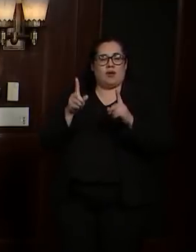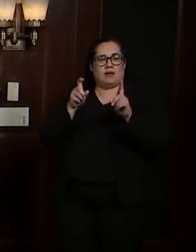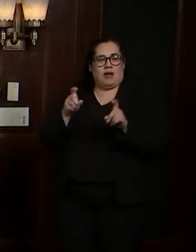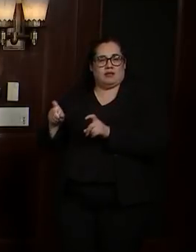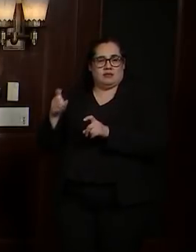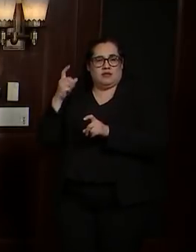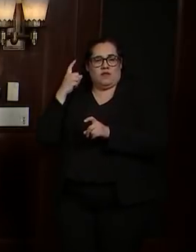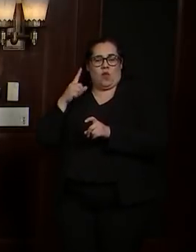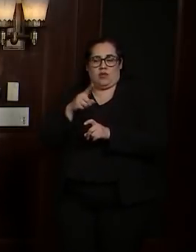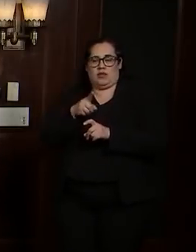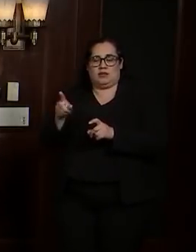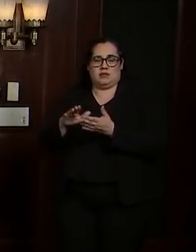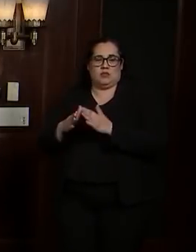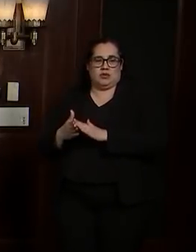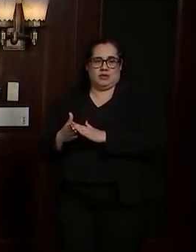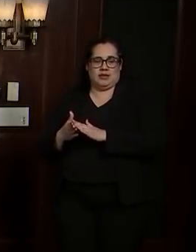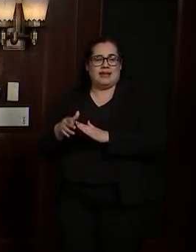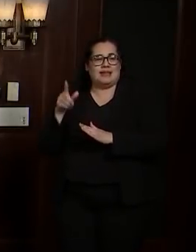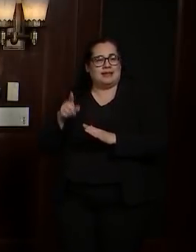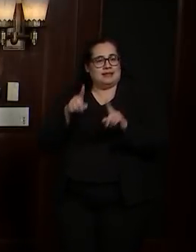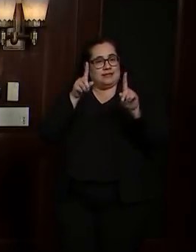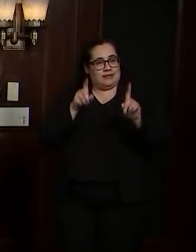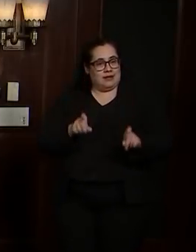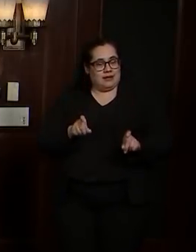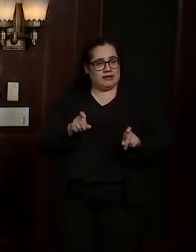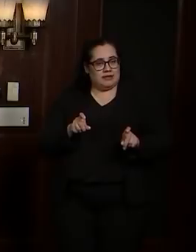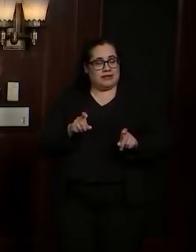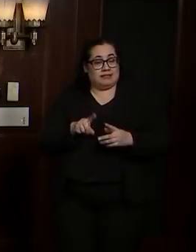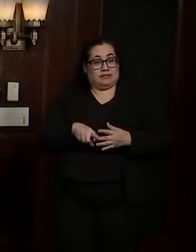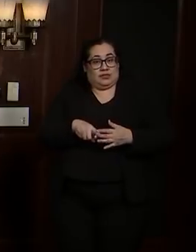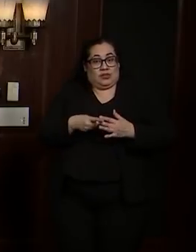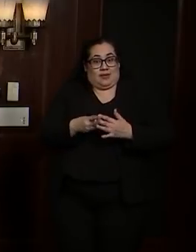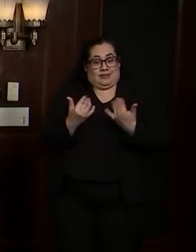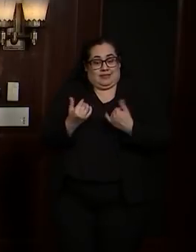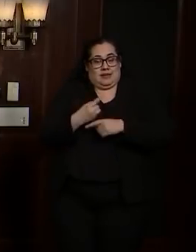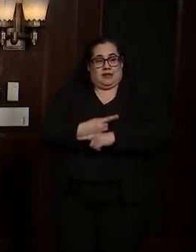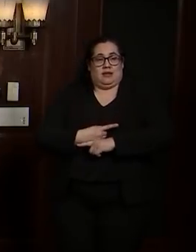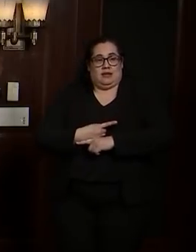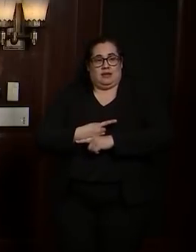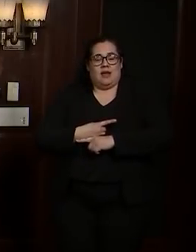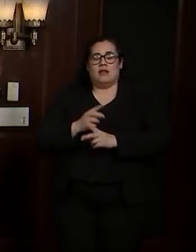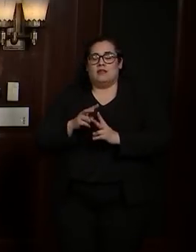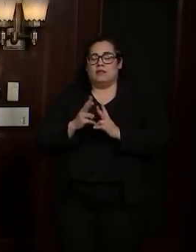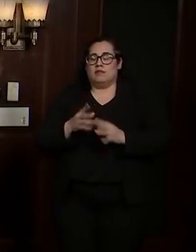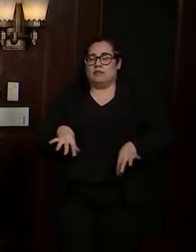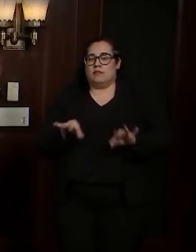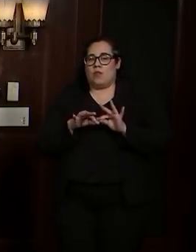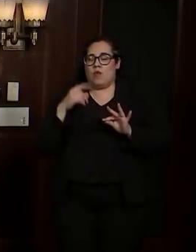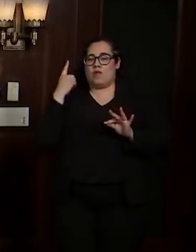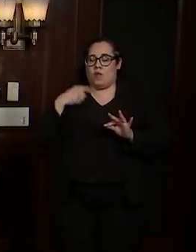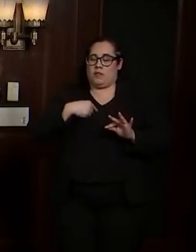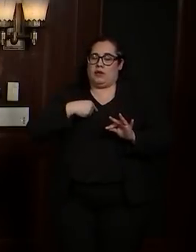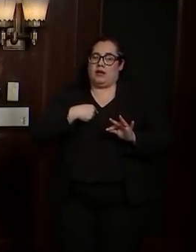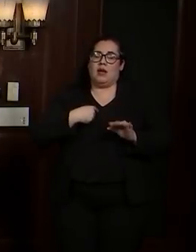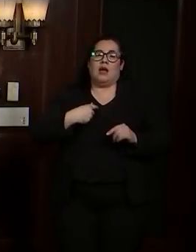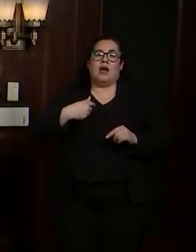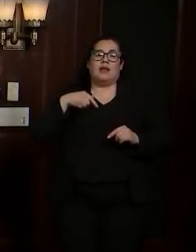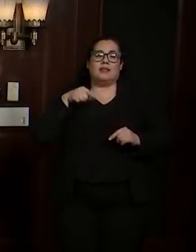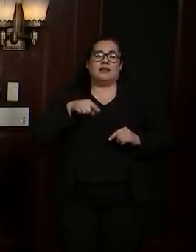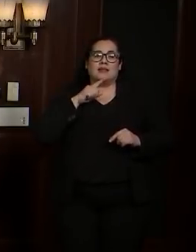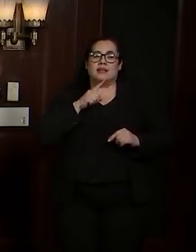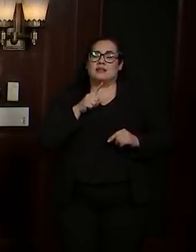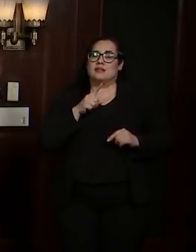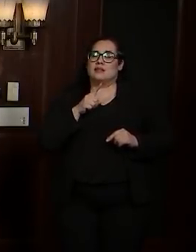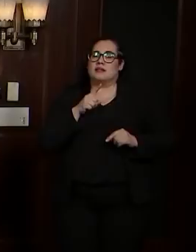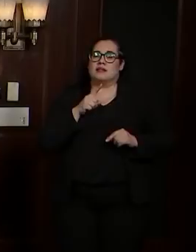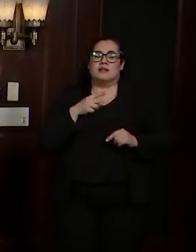de detección para esta comunidad. Y estas pruebas empezó hoy. Es muy importante para mí porque estos son los